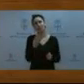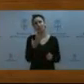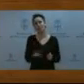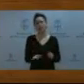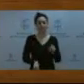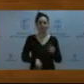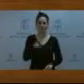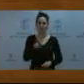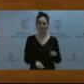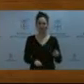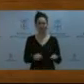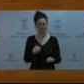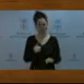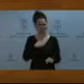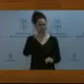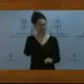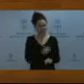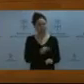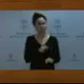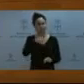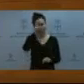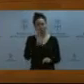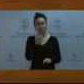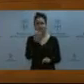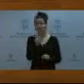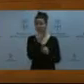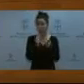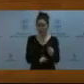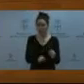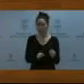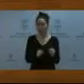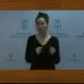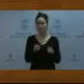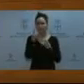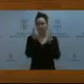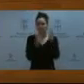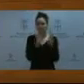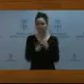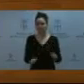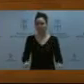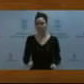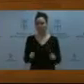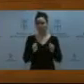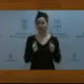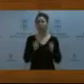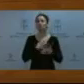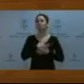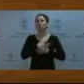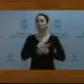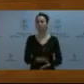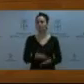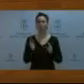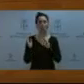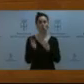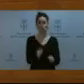cuestionan, por un lado, la falta de vista de las personas que han contribuido voluntariamente a estas